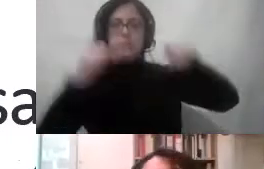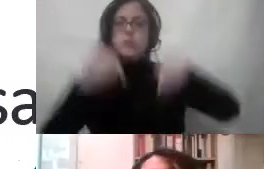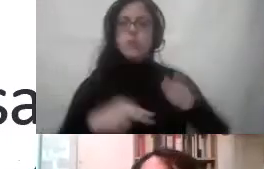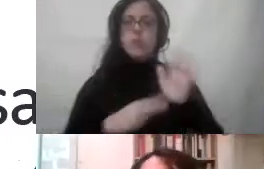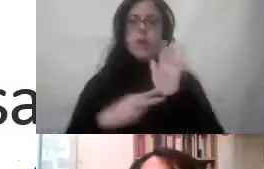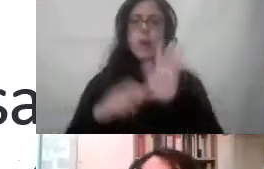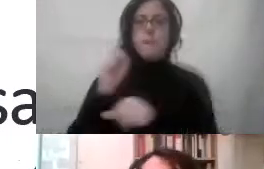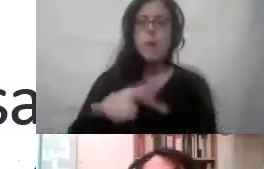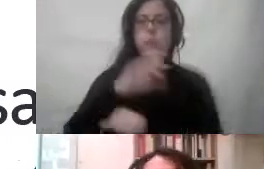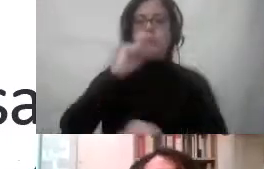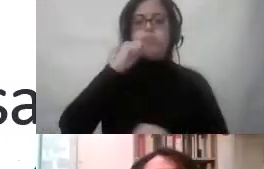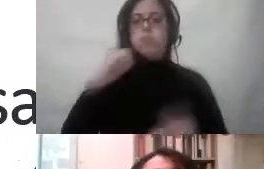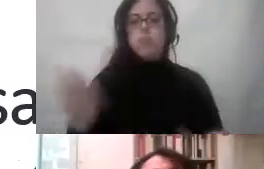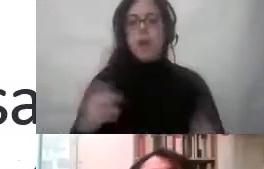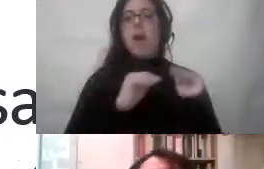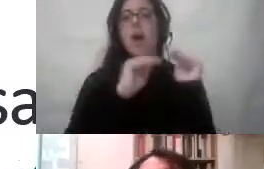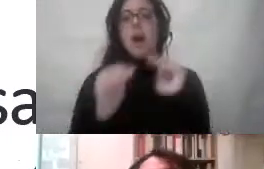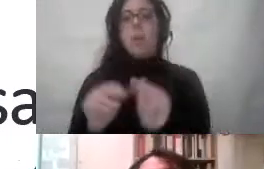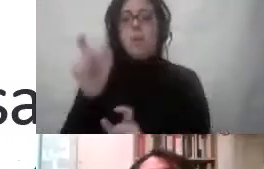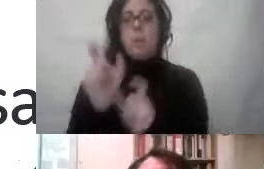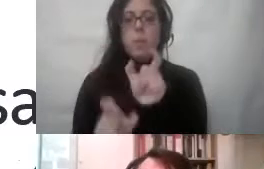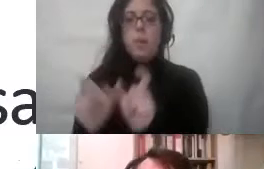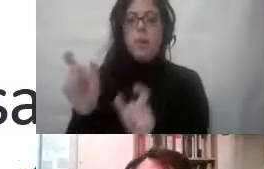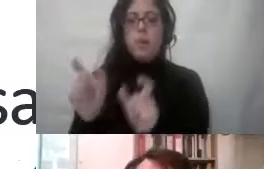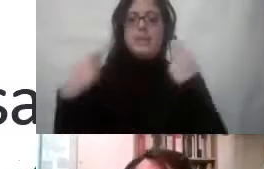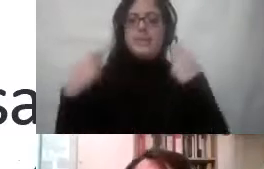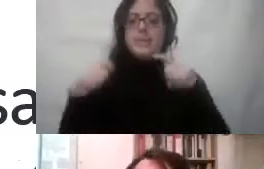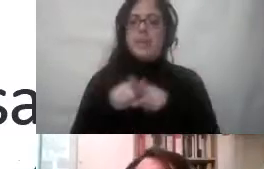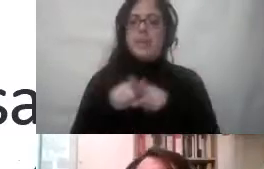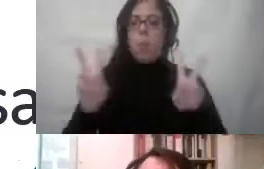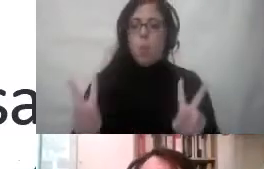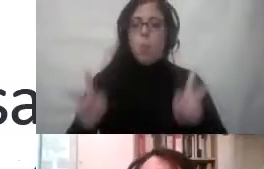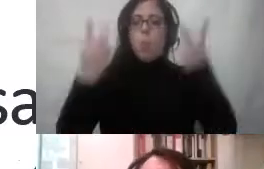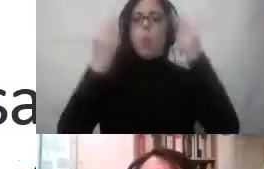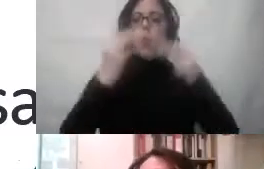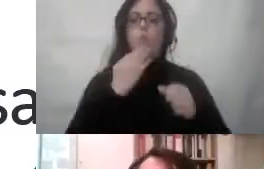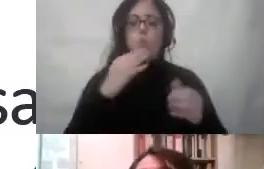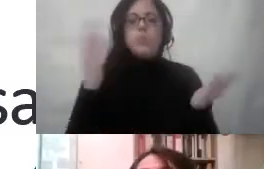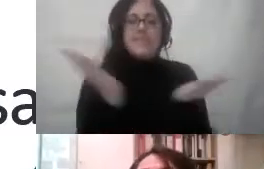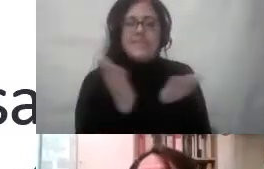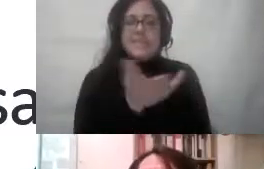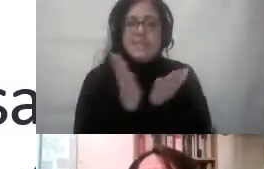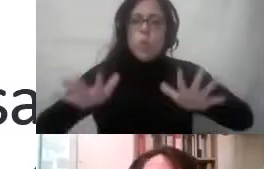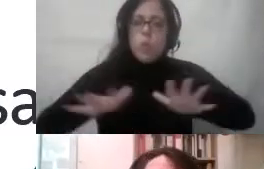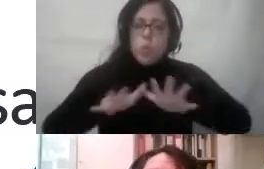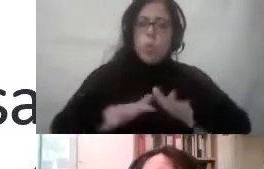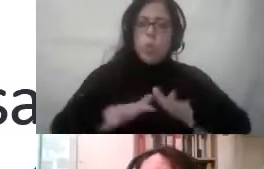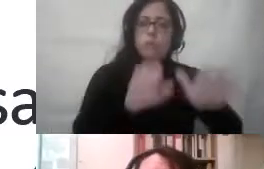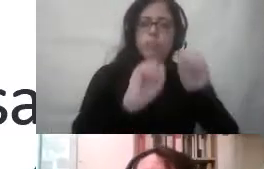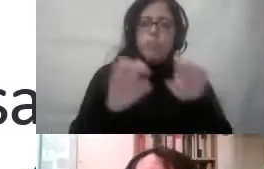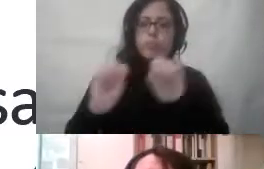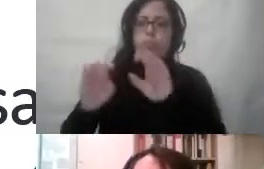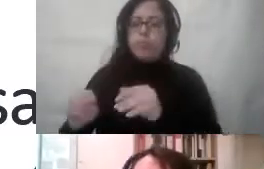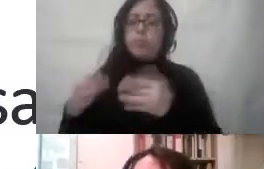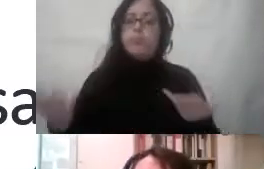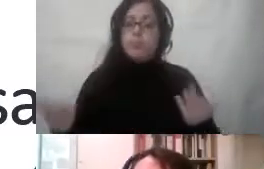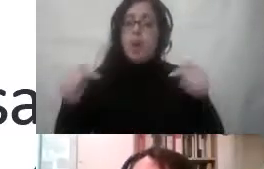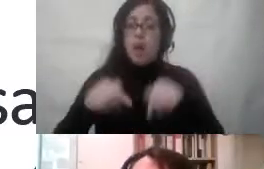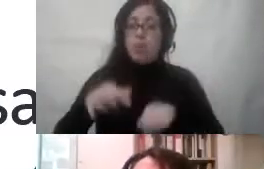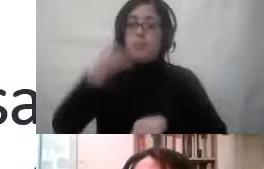busca hacer un apoyo para quienes estamos intentando sobrevivir y hacer clases al mismo tiempo en el medio de esta pandemia.